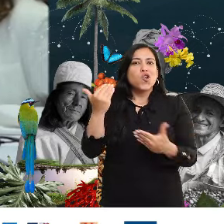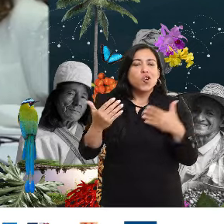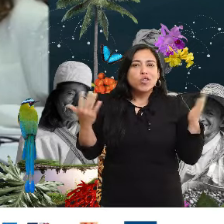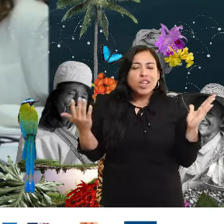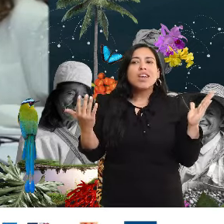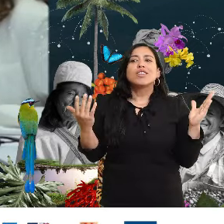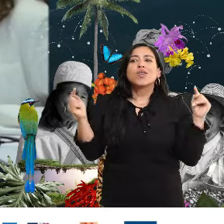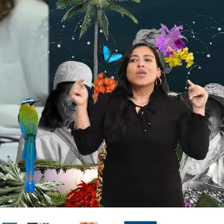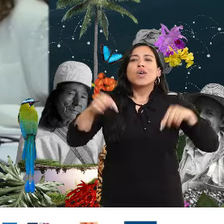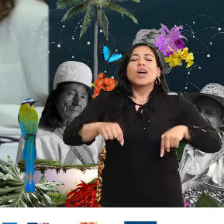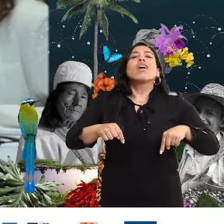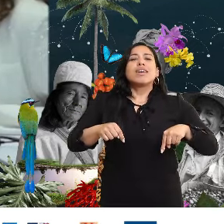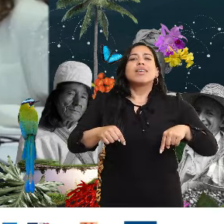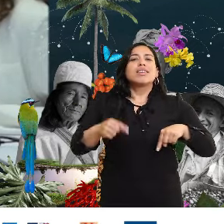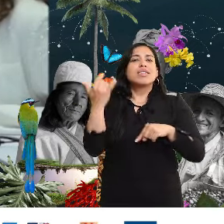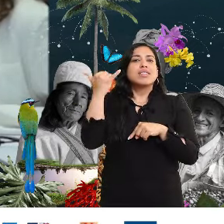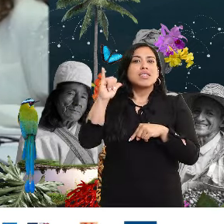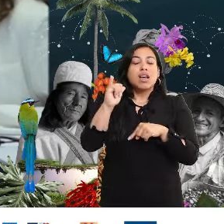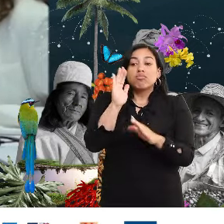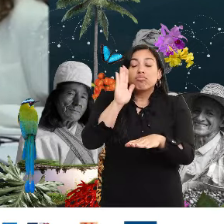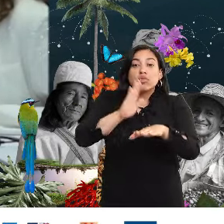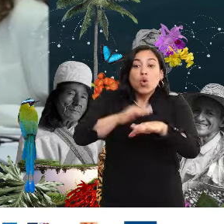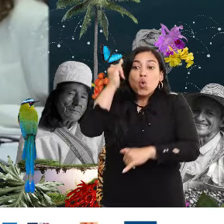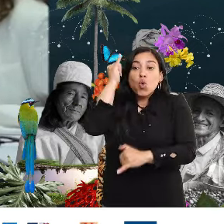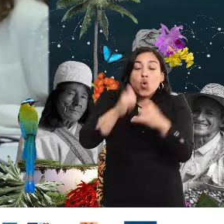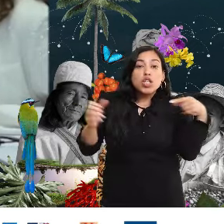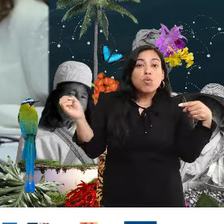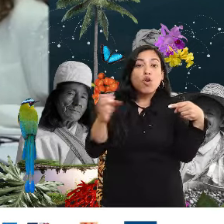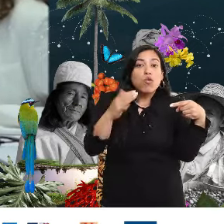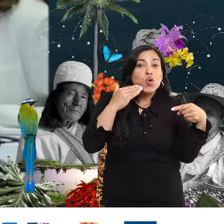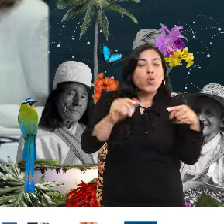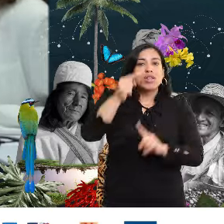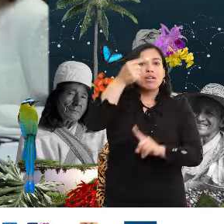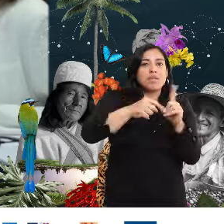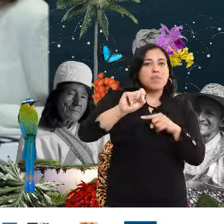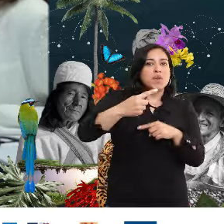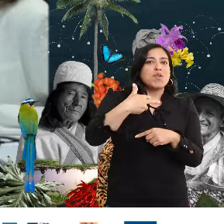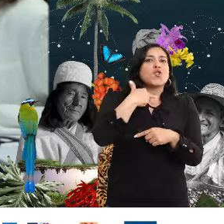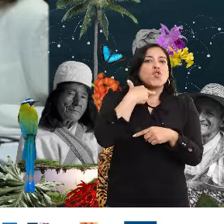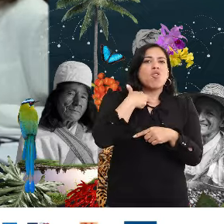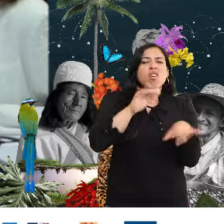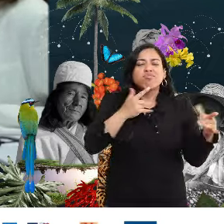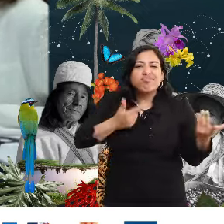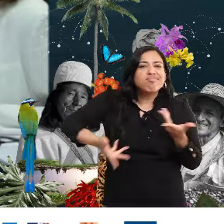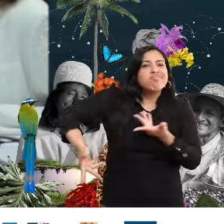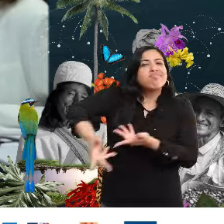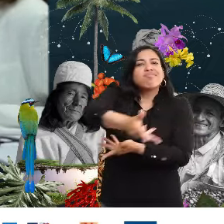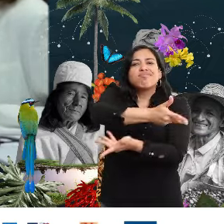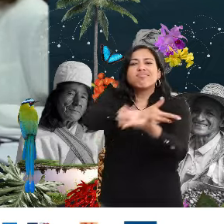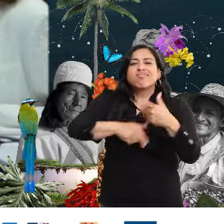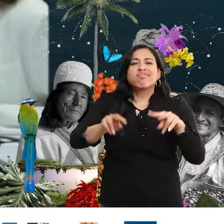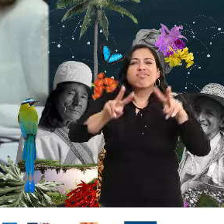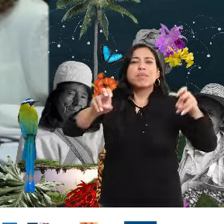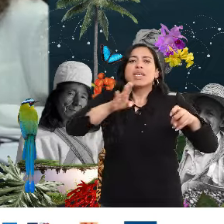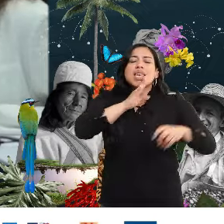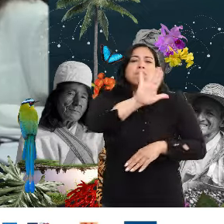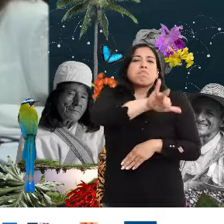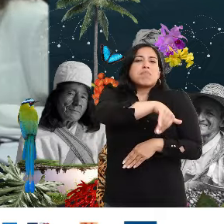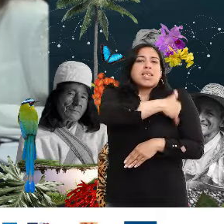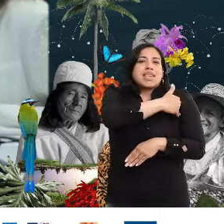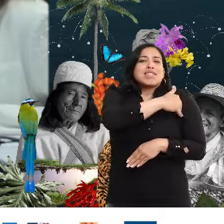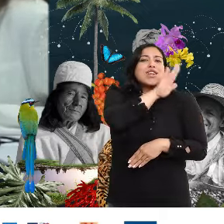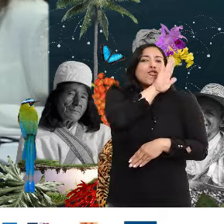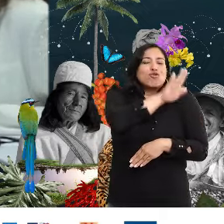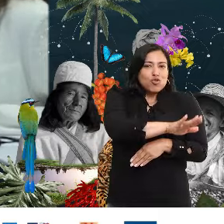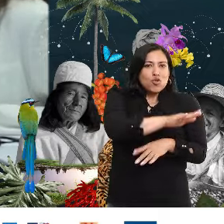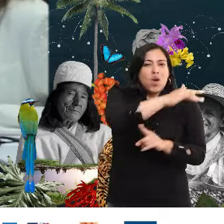hasta aquí. Ya el último foro, que es el 1 de noviembre, va a ser un conversatorio entre la ministra